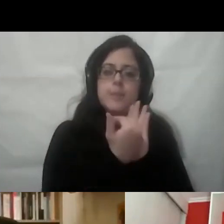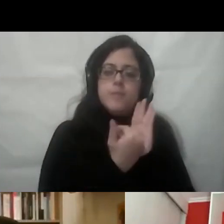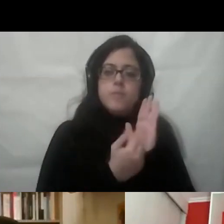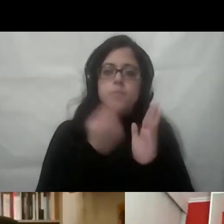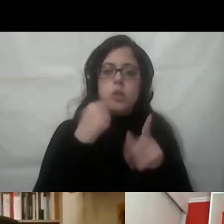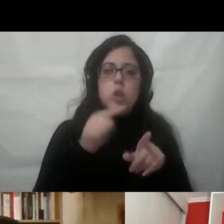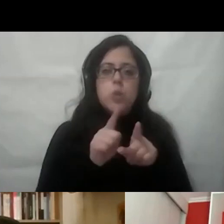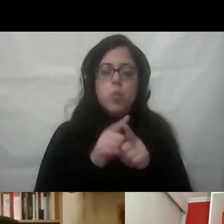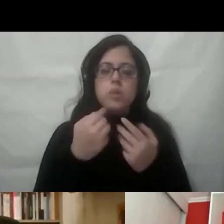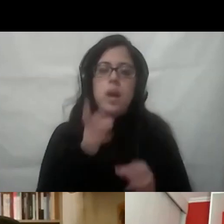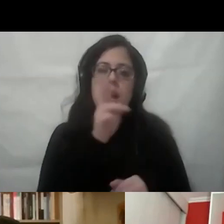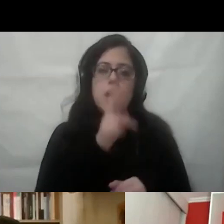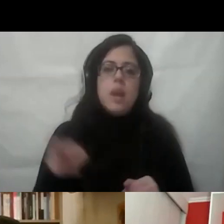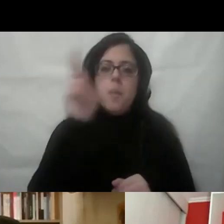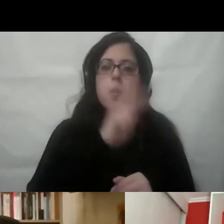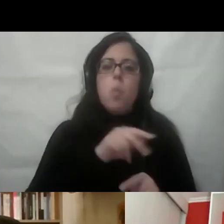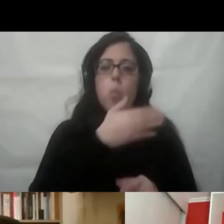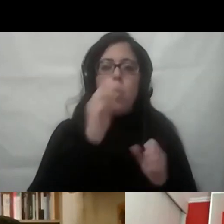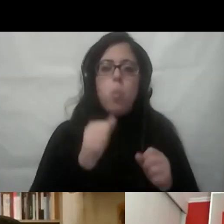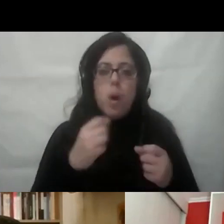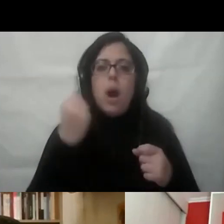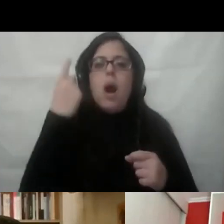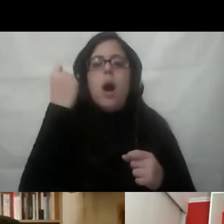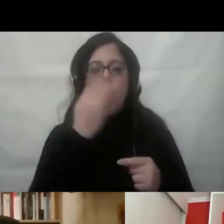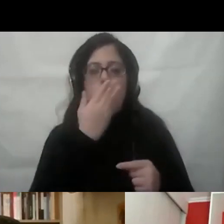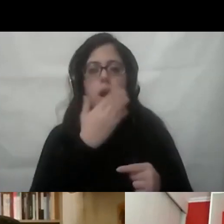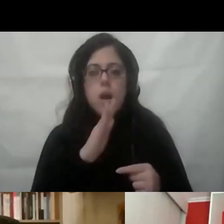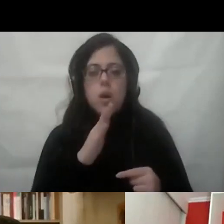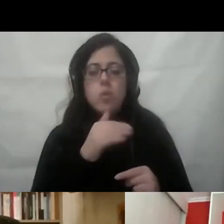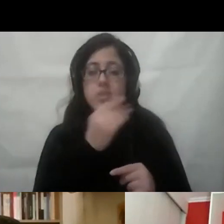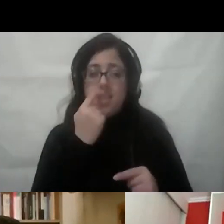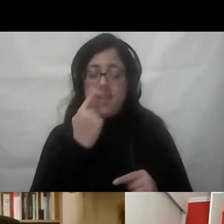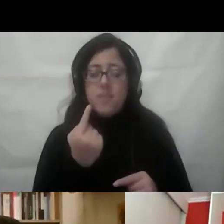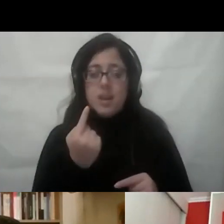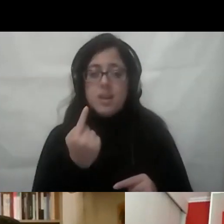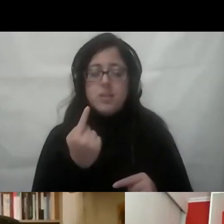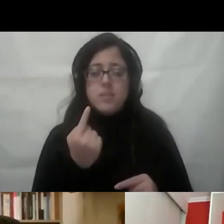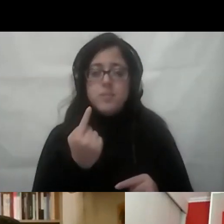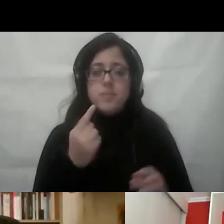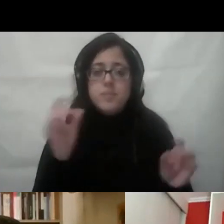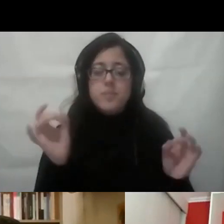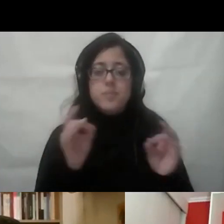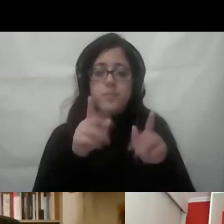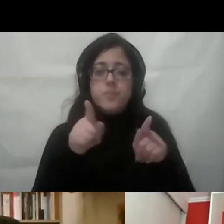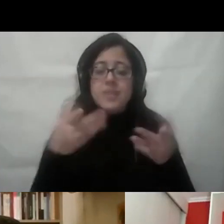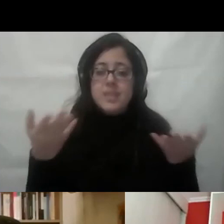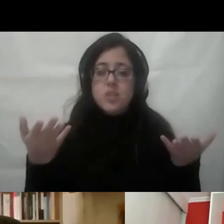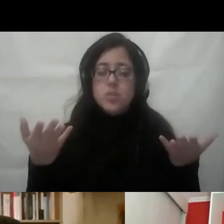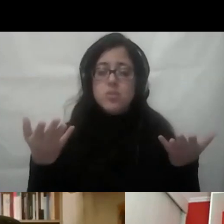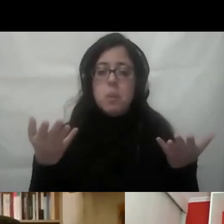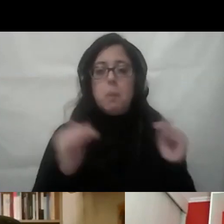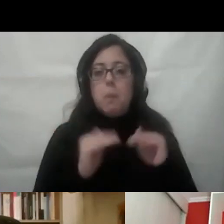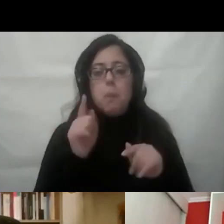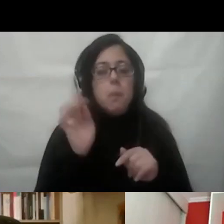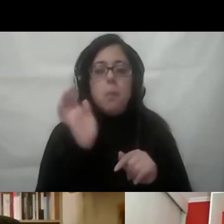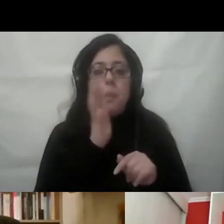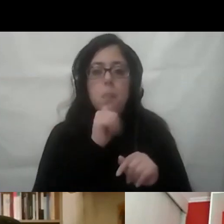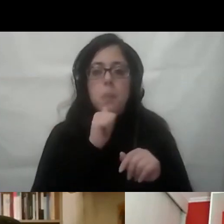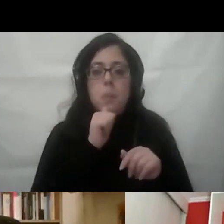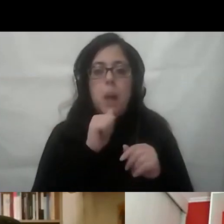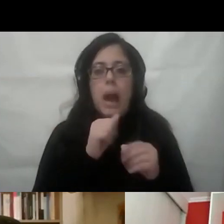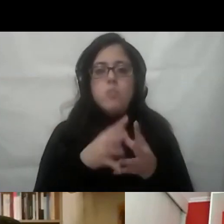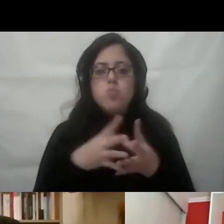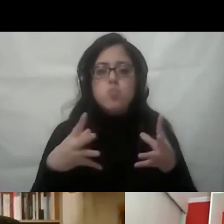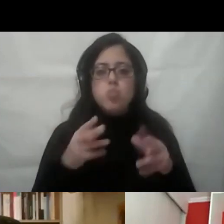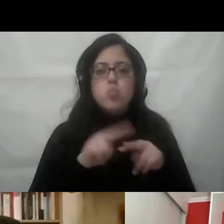digamos, para orientar, que si ustedes se fijan, y a lo mejor ese ejercicio no lo hacemos tanto, ¿ya? De